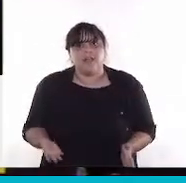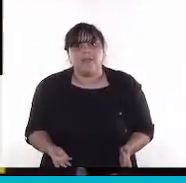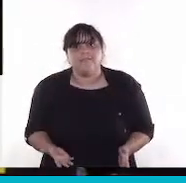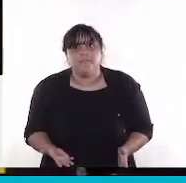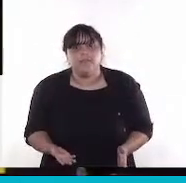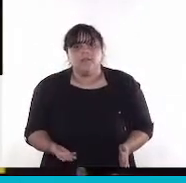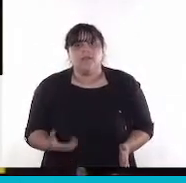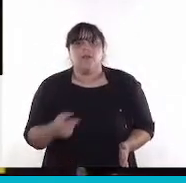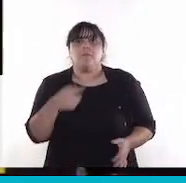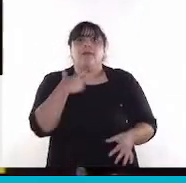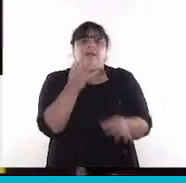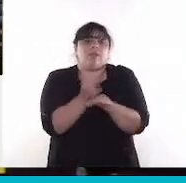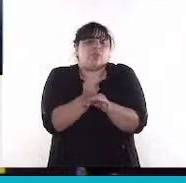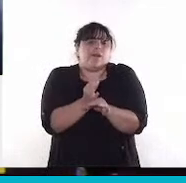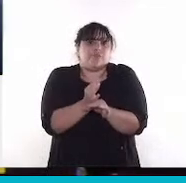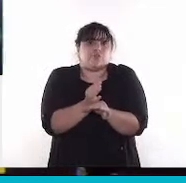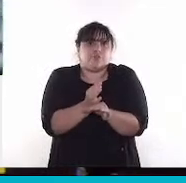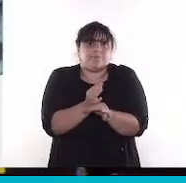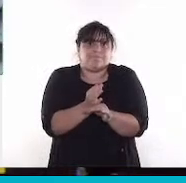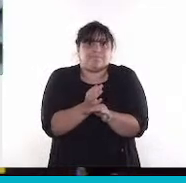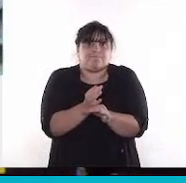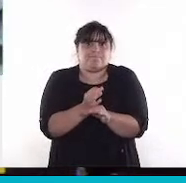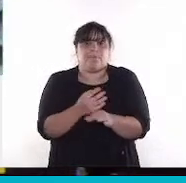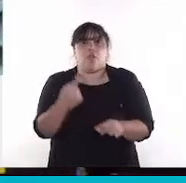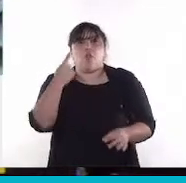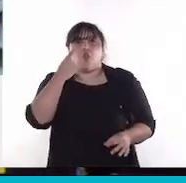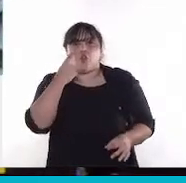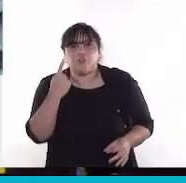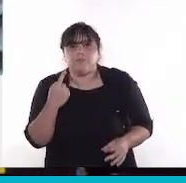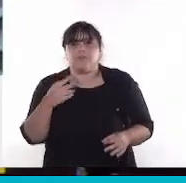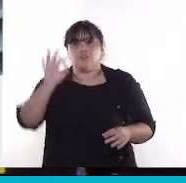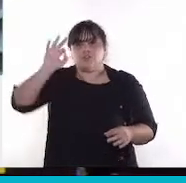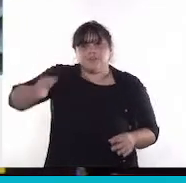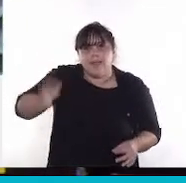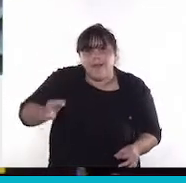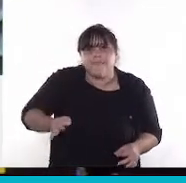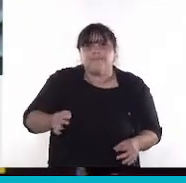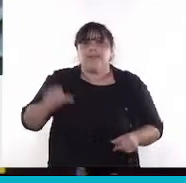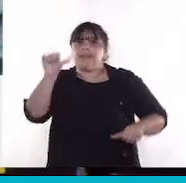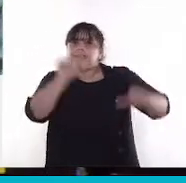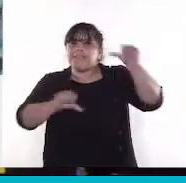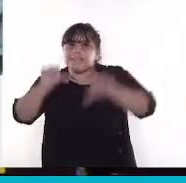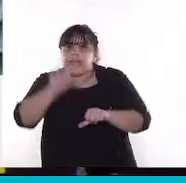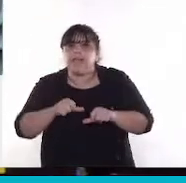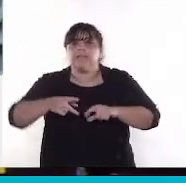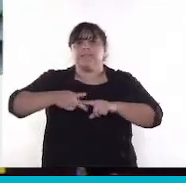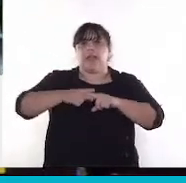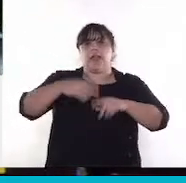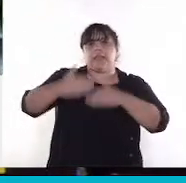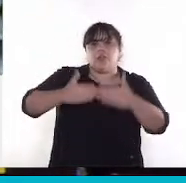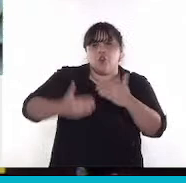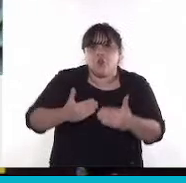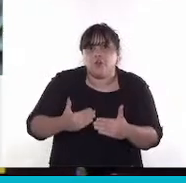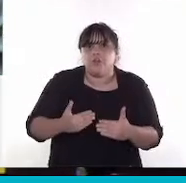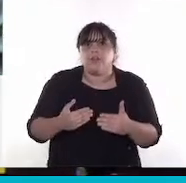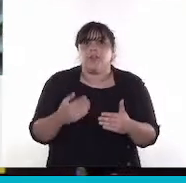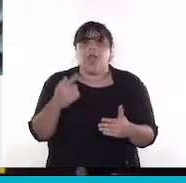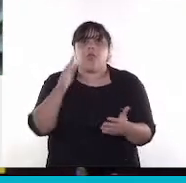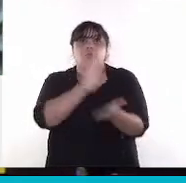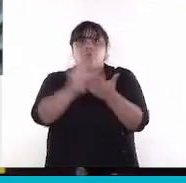Porque la educación, el conocimiento, la ciencia, la tecnología y la